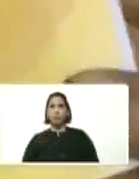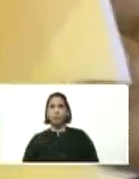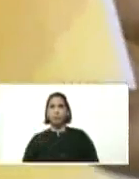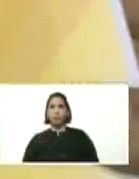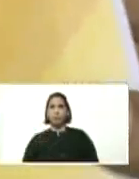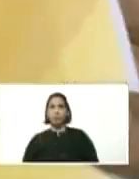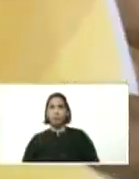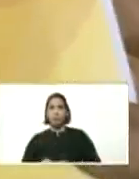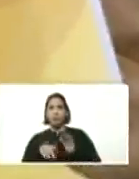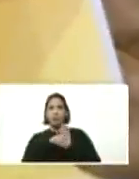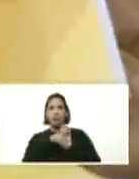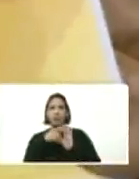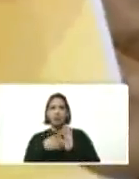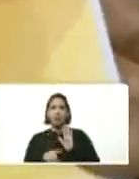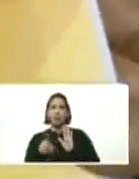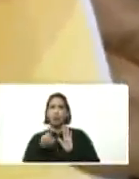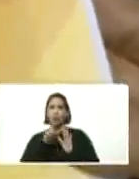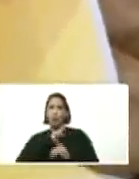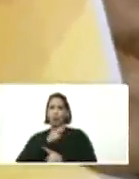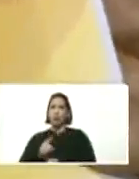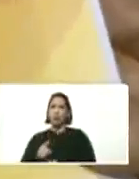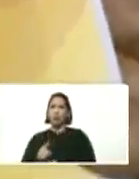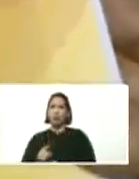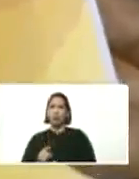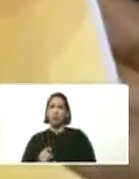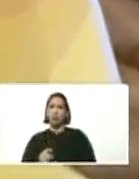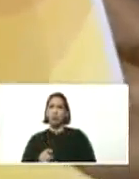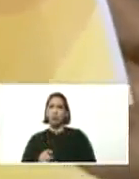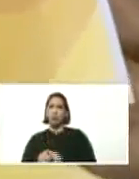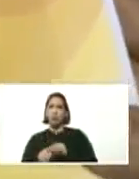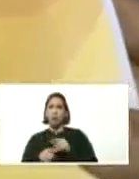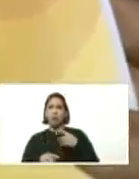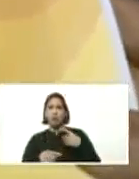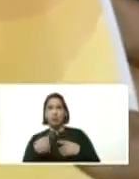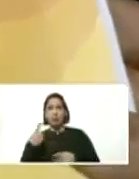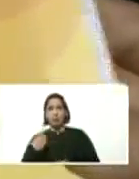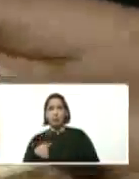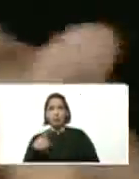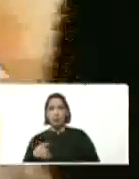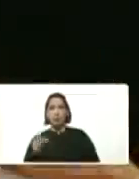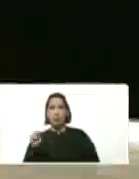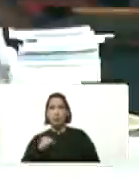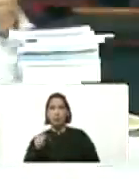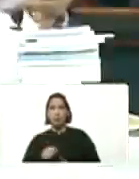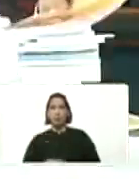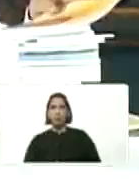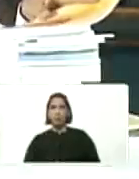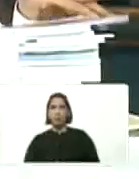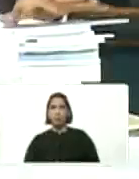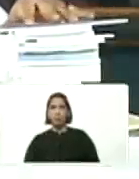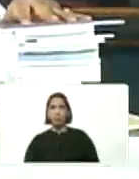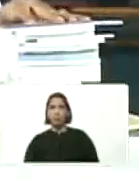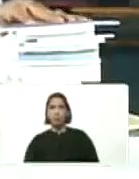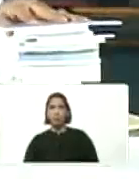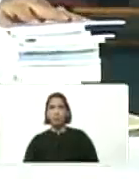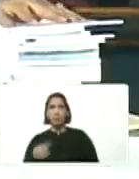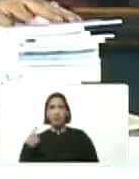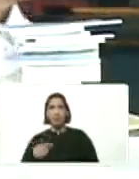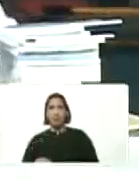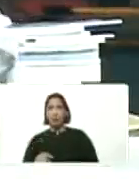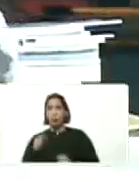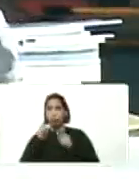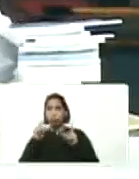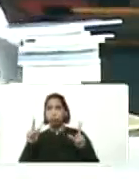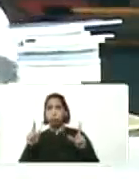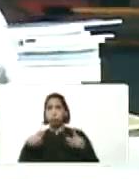Los derechos no te obligan, las derechas sí, de Huayca. Bueno, aquí tenemos una maravilla,